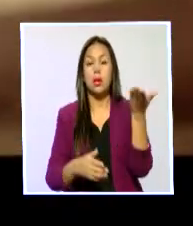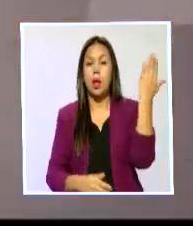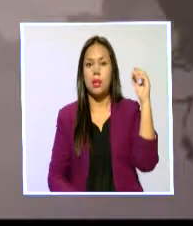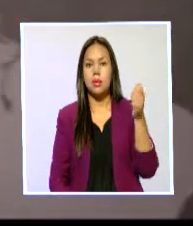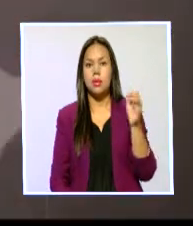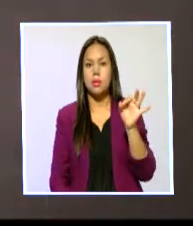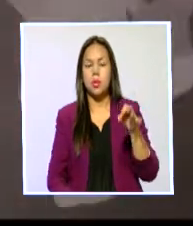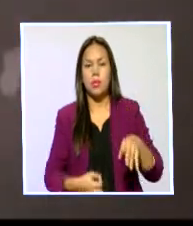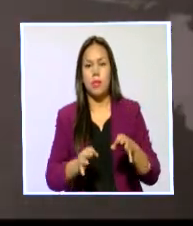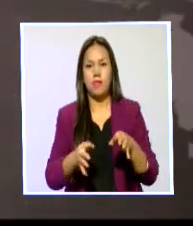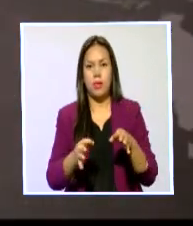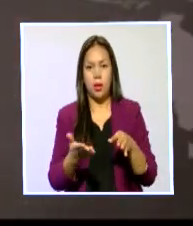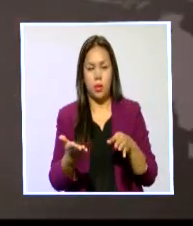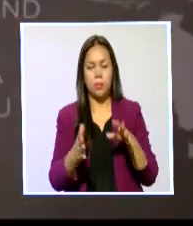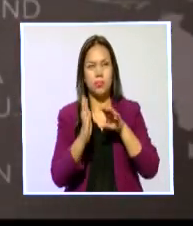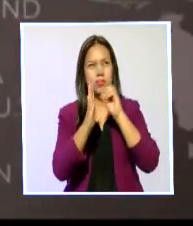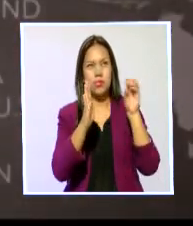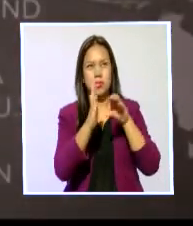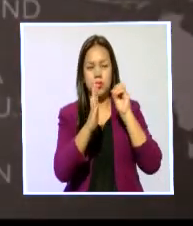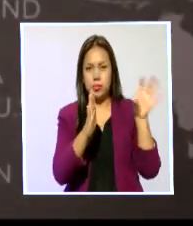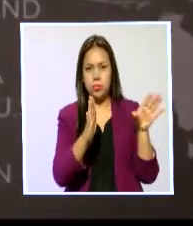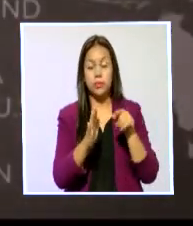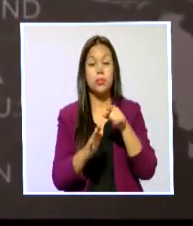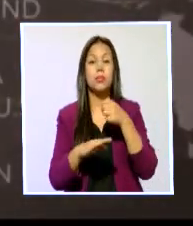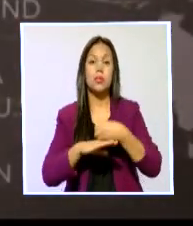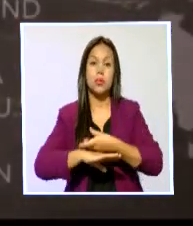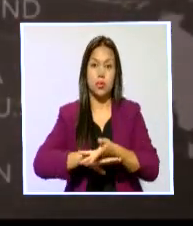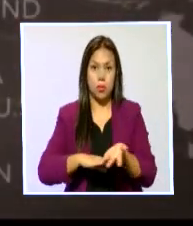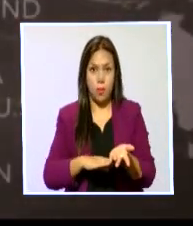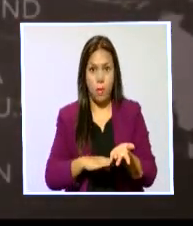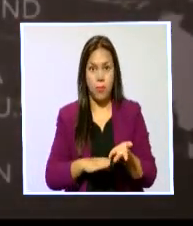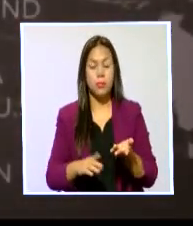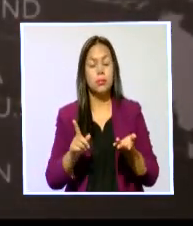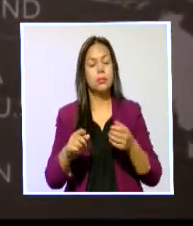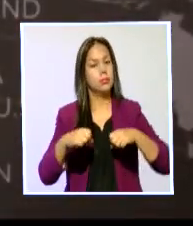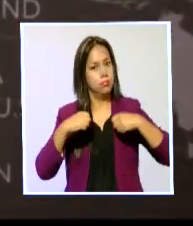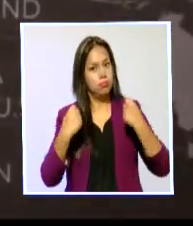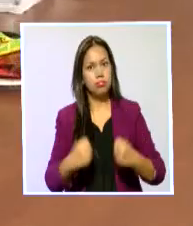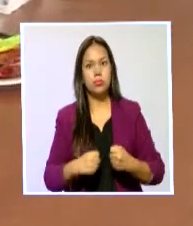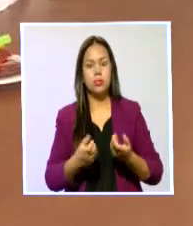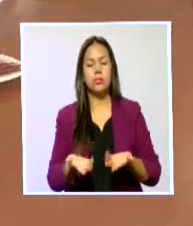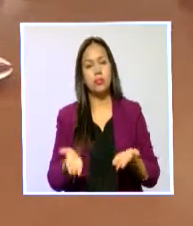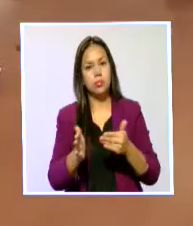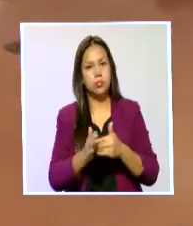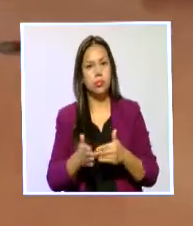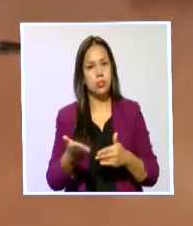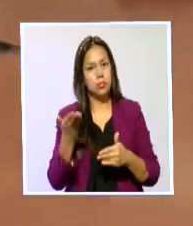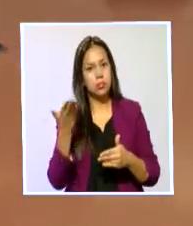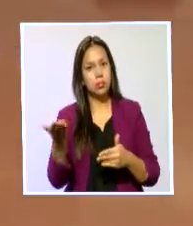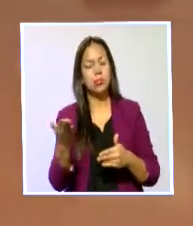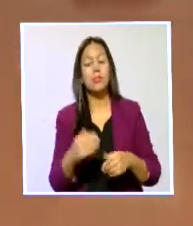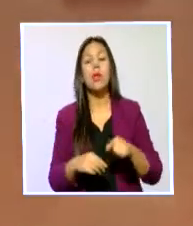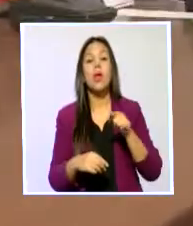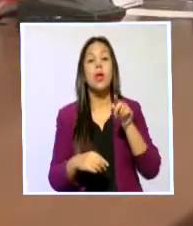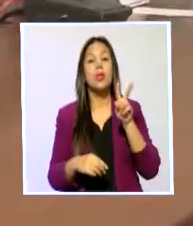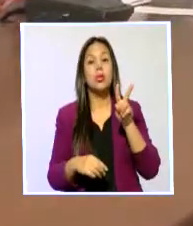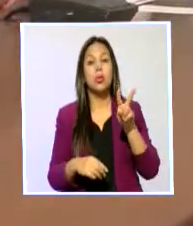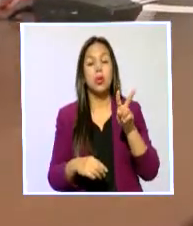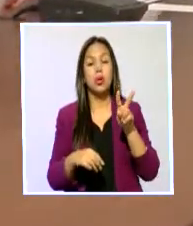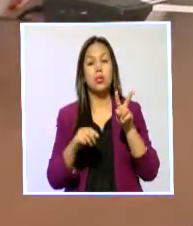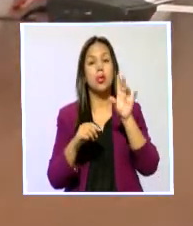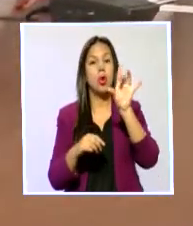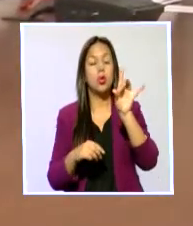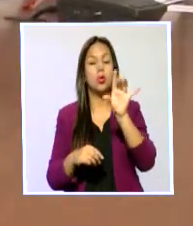19 de febrero sobre paraísos fiscales, recomienda al Pleno ratificarse en los artículos 2, 8 y 9 del texto